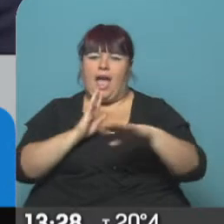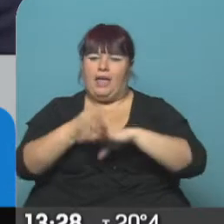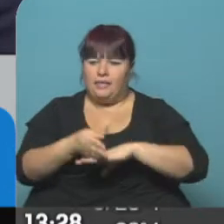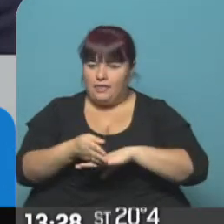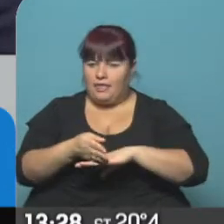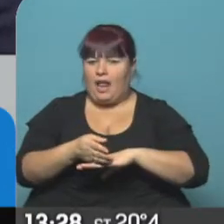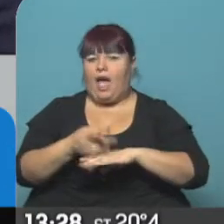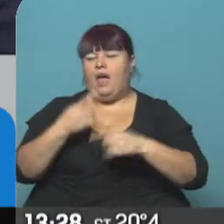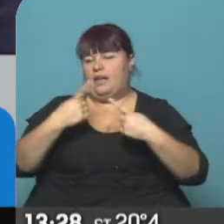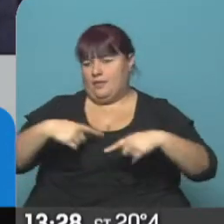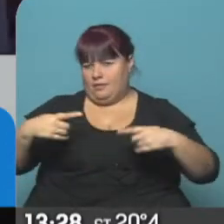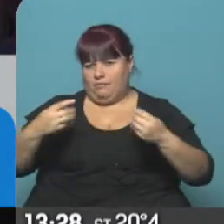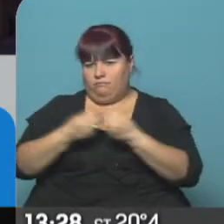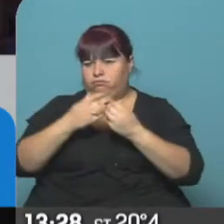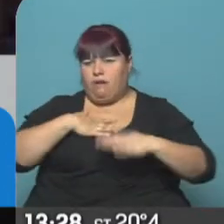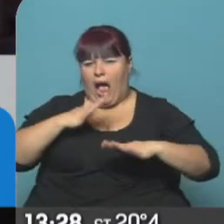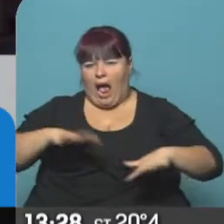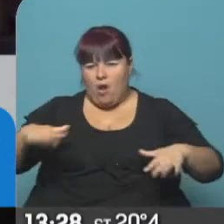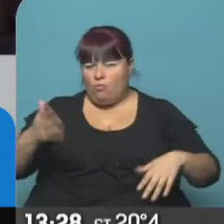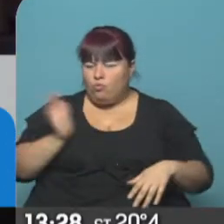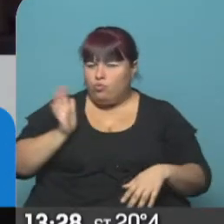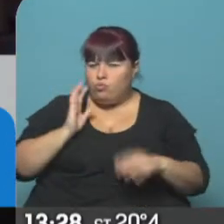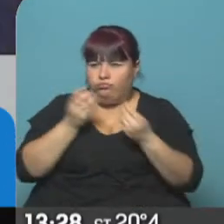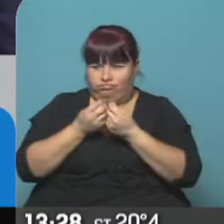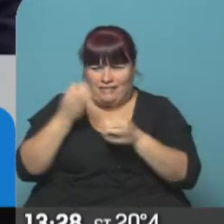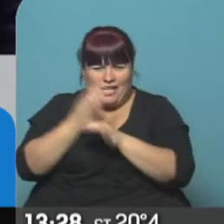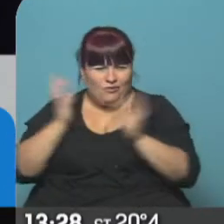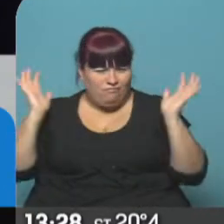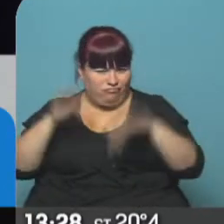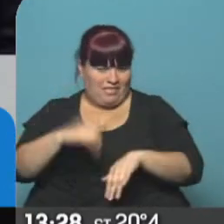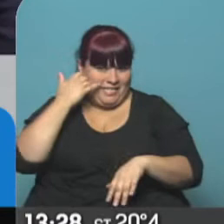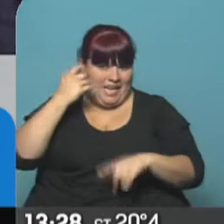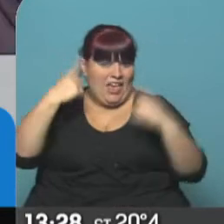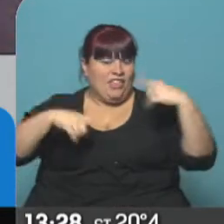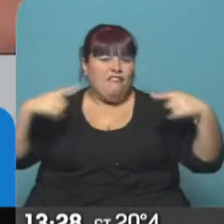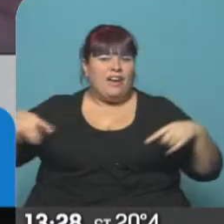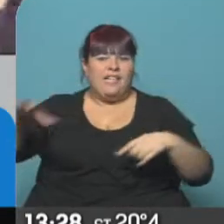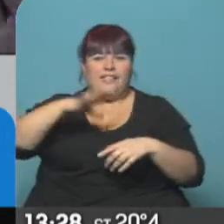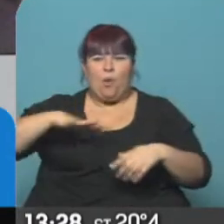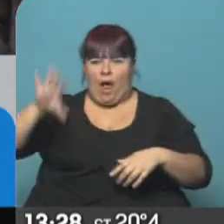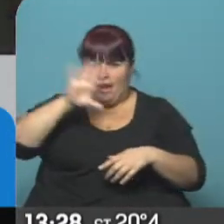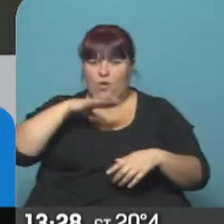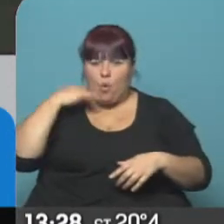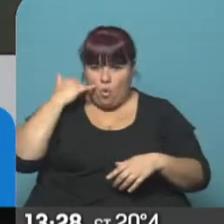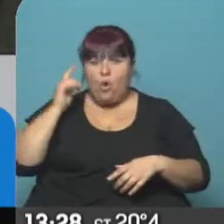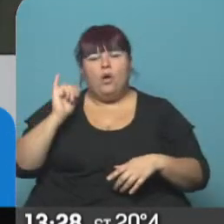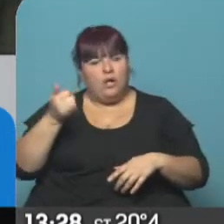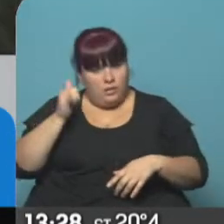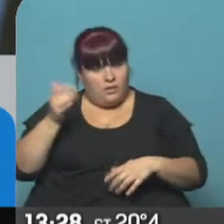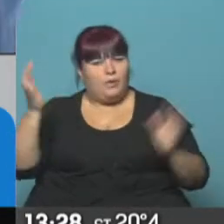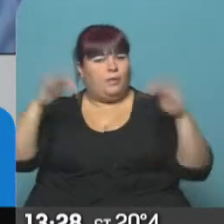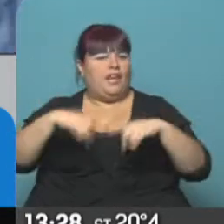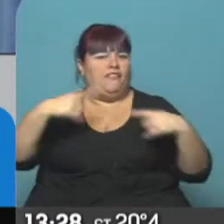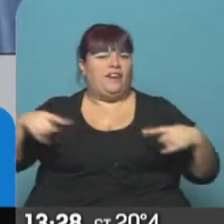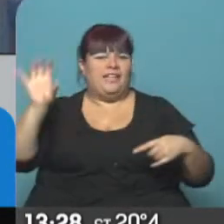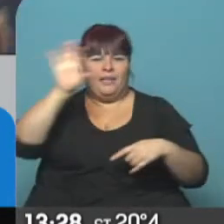con una cantidad de escuelas que es impresionante la cantidad de escuelas que han venido y han venido desde distintos puntos de la provincia que han venido de